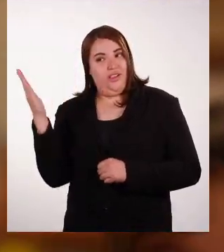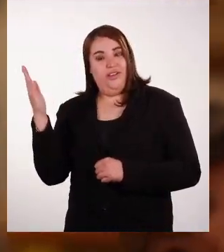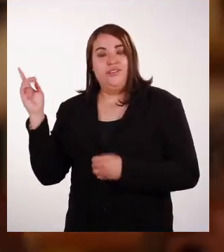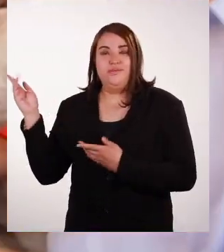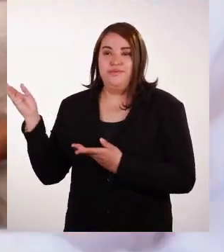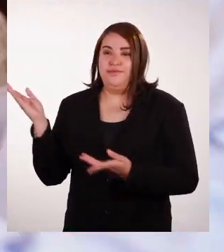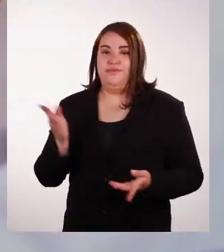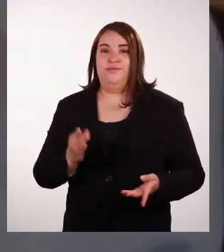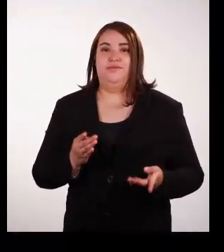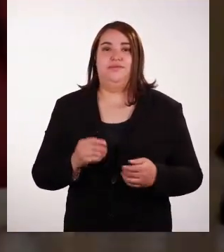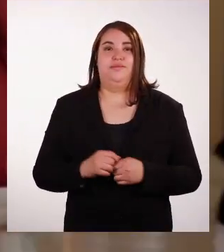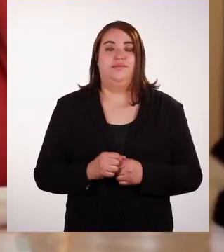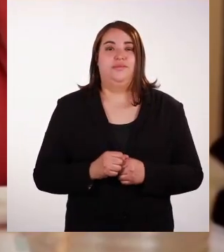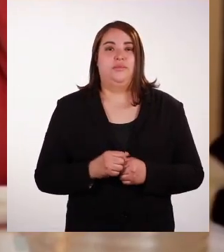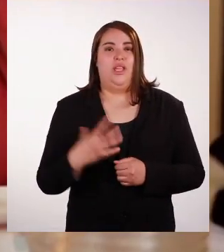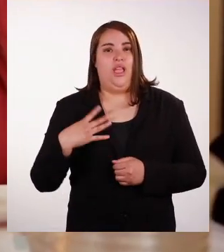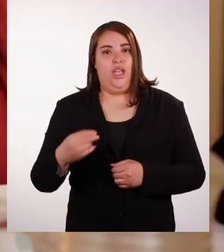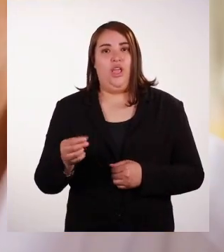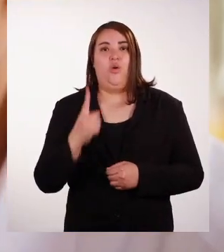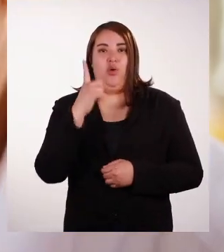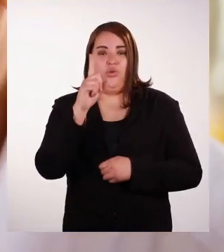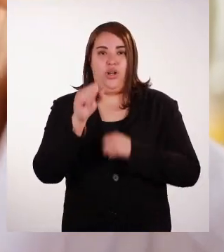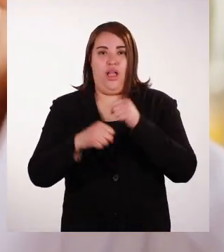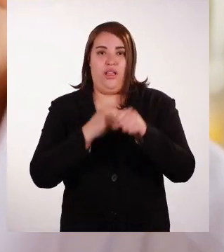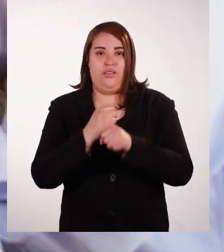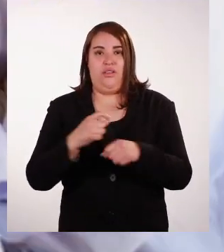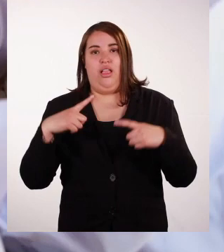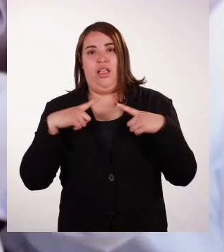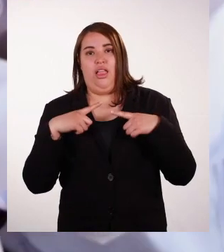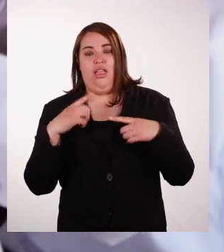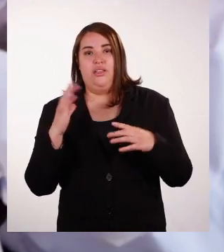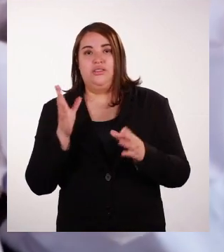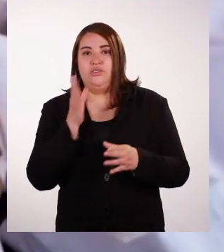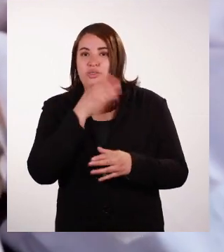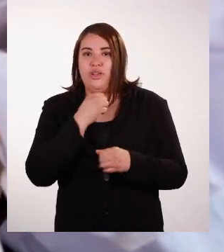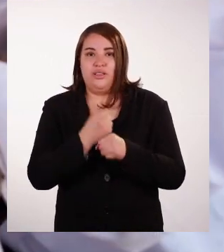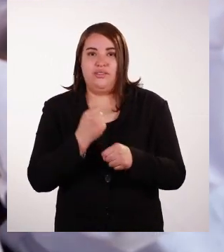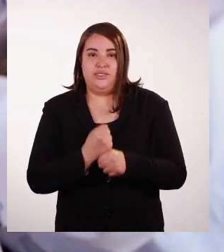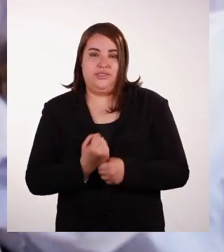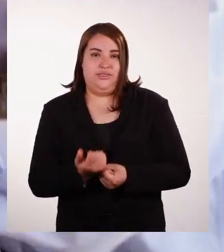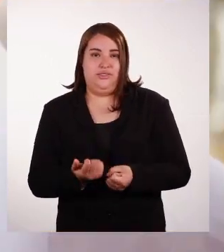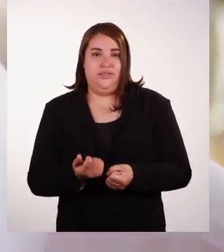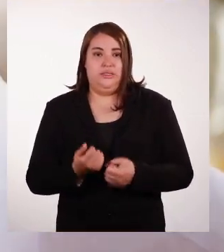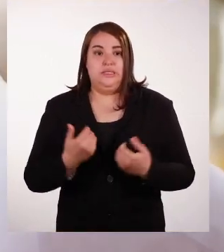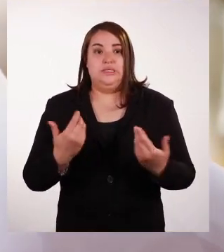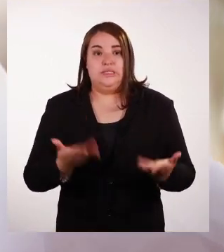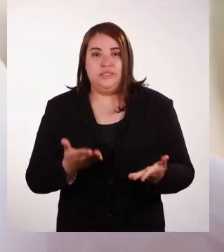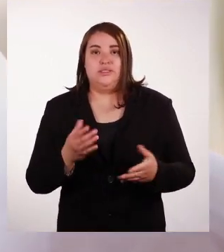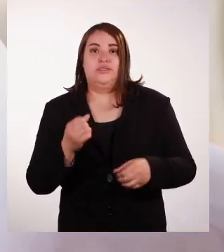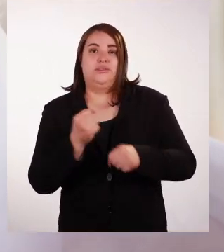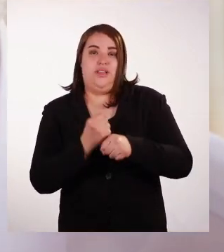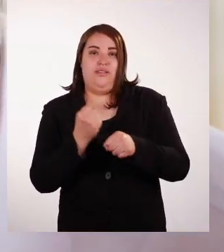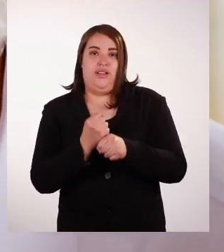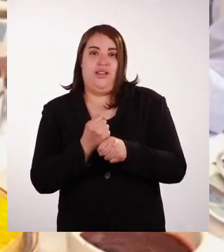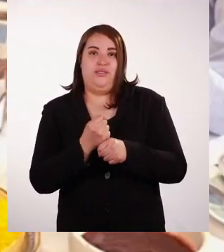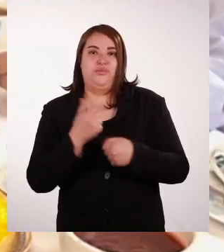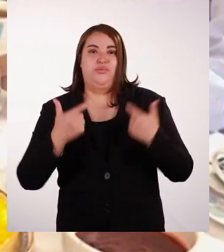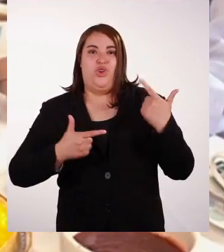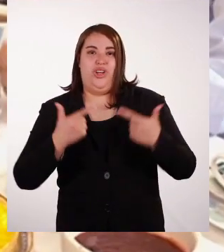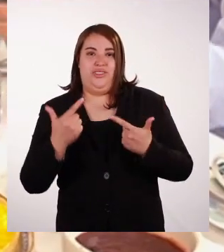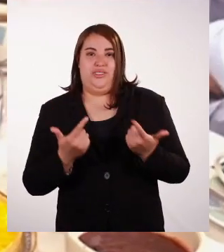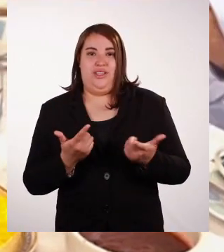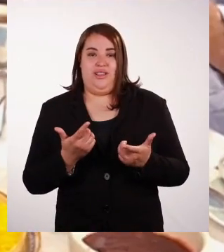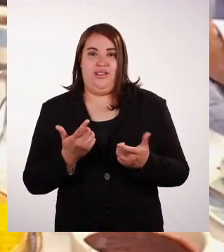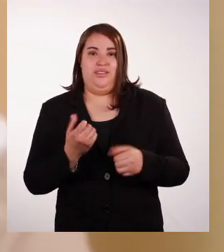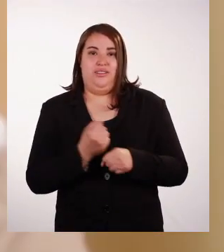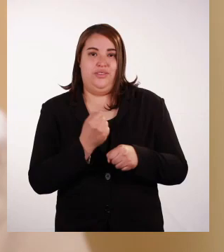¡Hola! Mi hijo ya lleva un año sin trabajo. Por eso, no hay mejor política laboral que el pleno empleo.